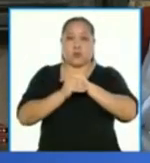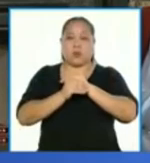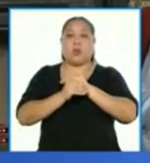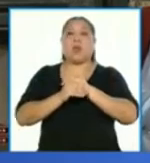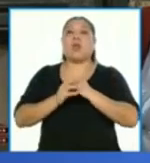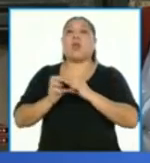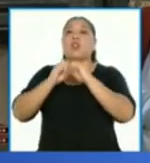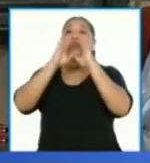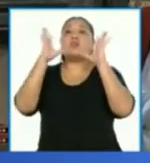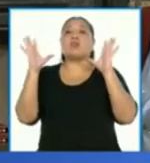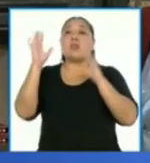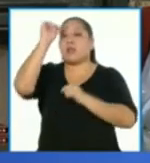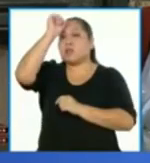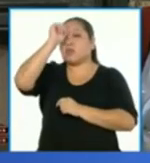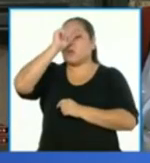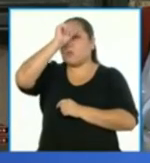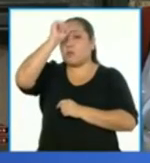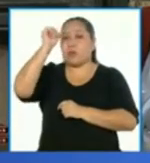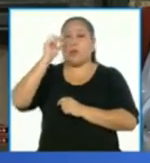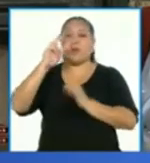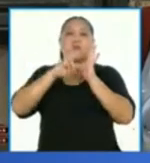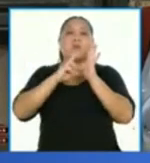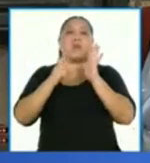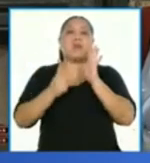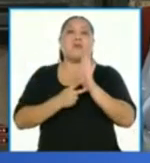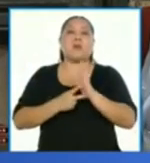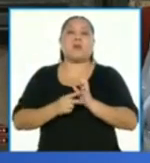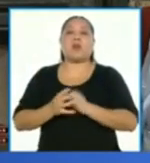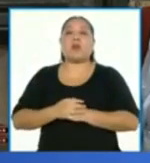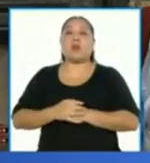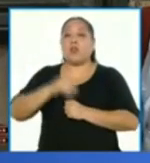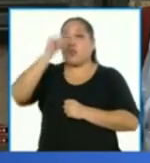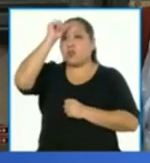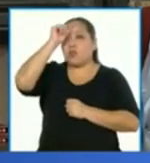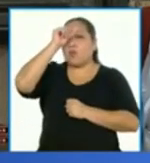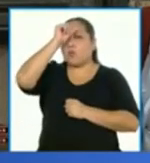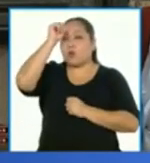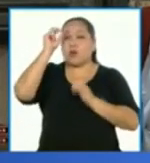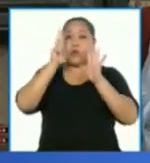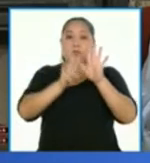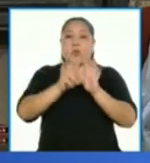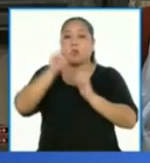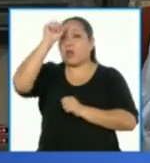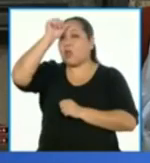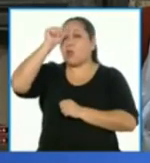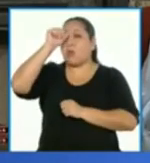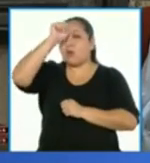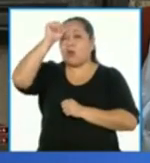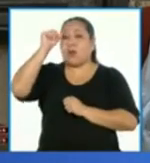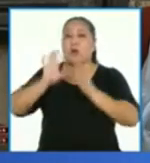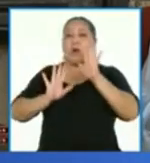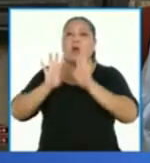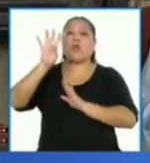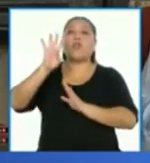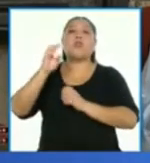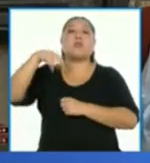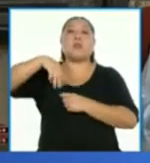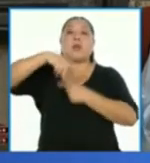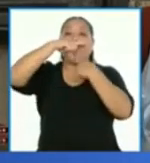días domingos es decir el domingo 7 y el domingo 14 de marzo